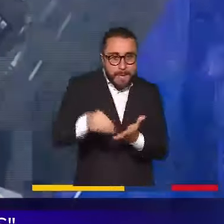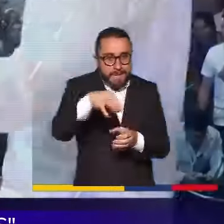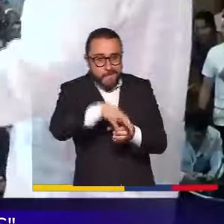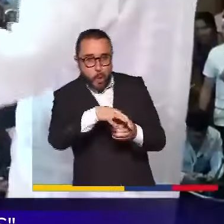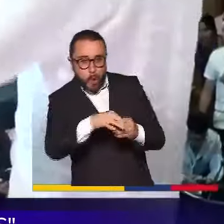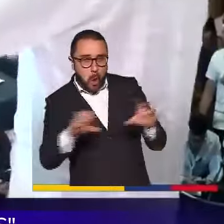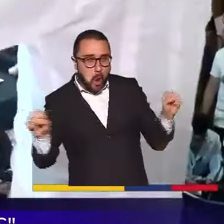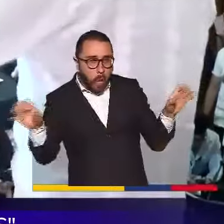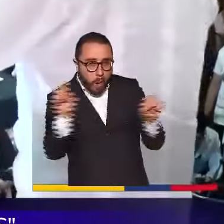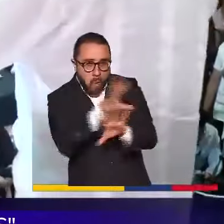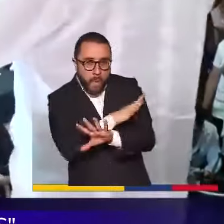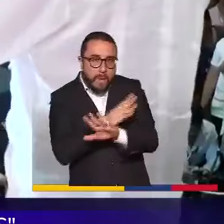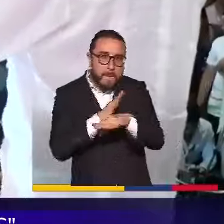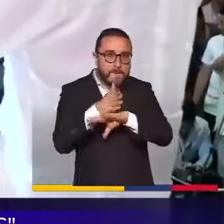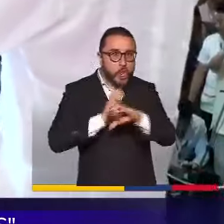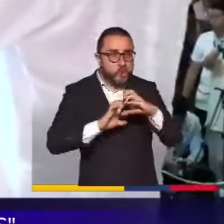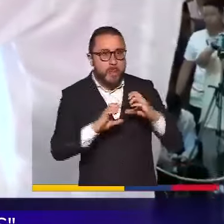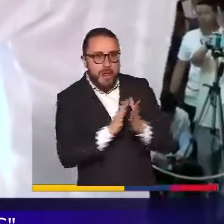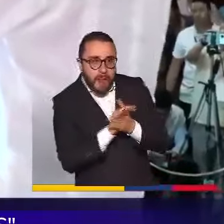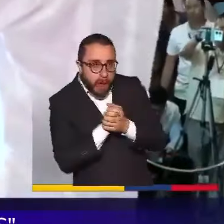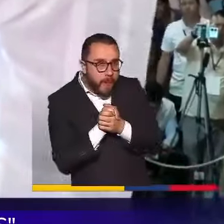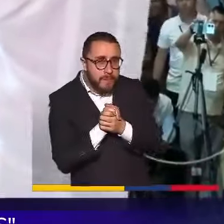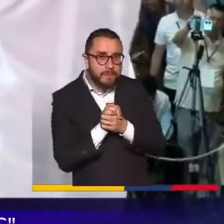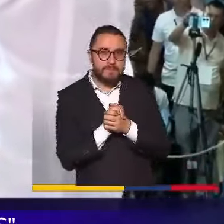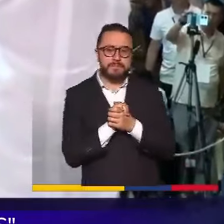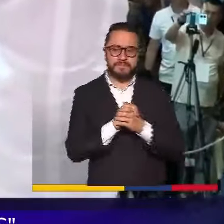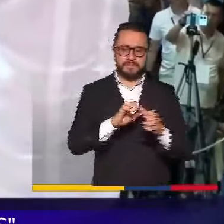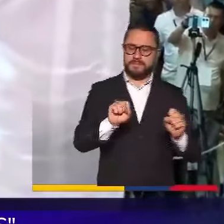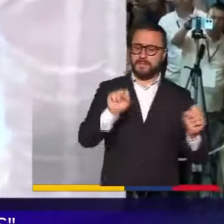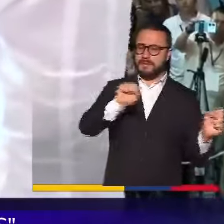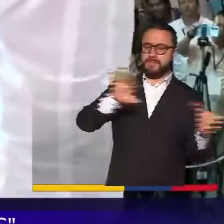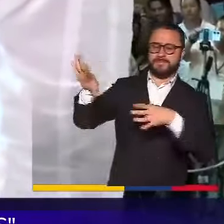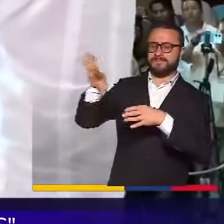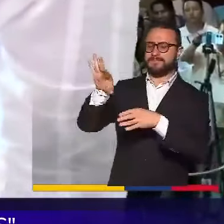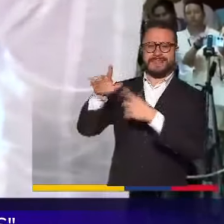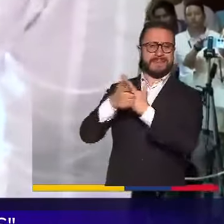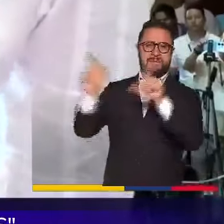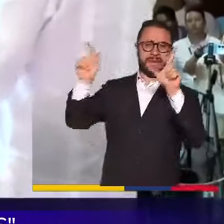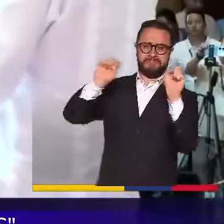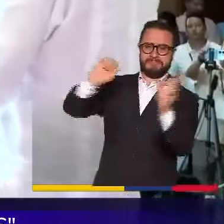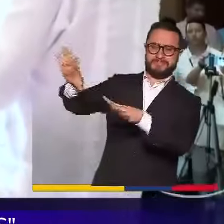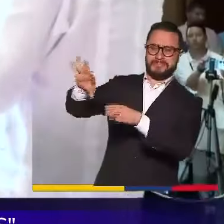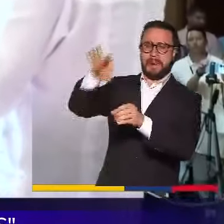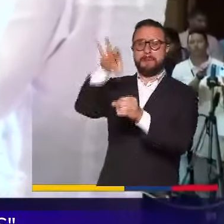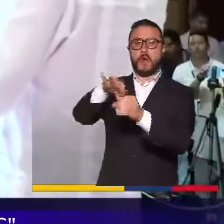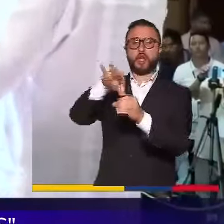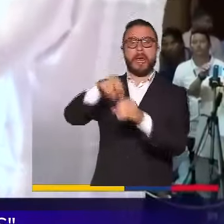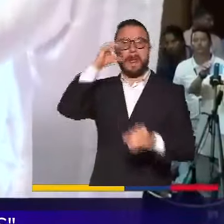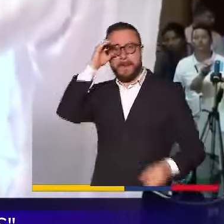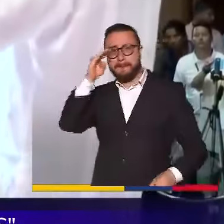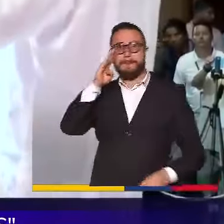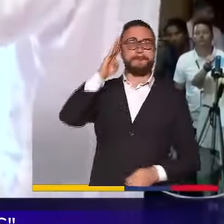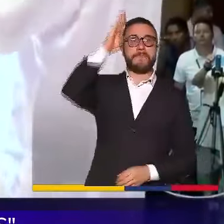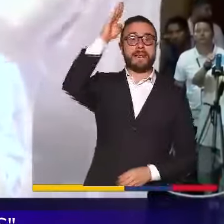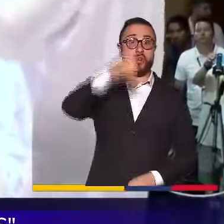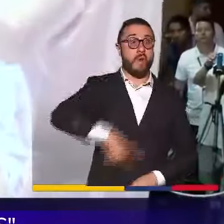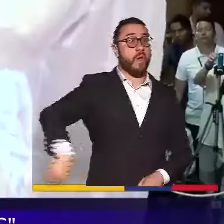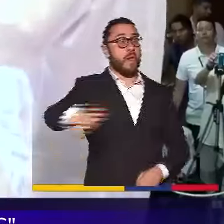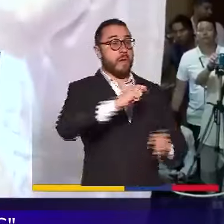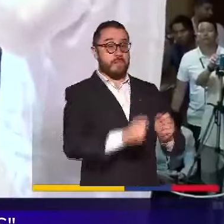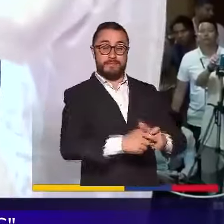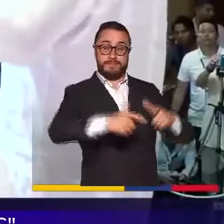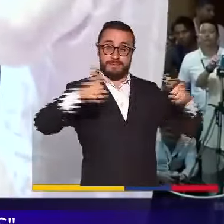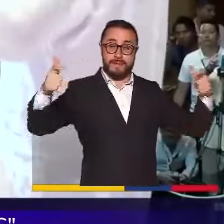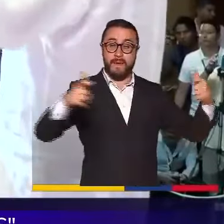del engaño de los medios, y se liberara a partir de votar por Petro, esa inmensa